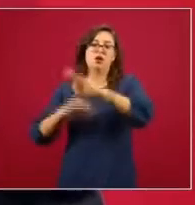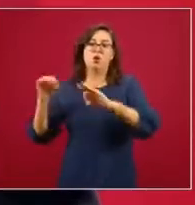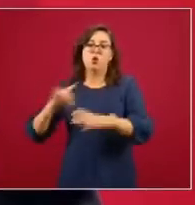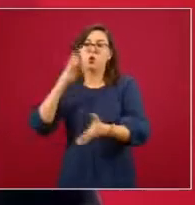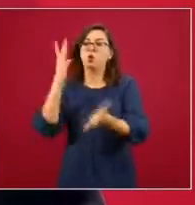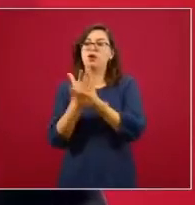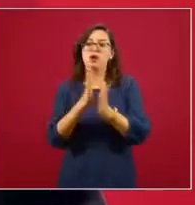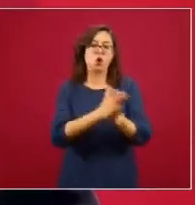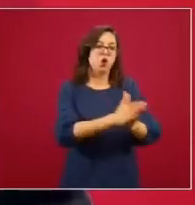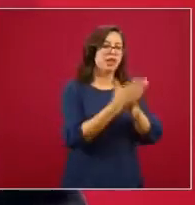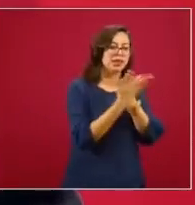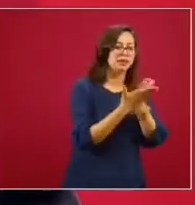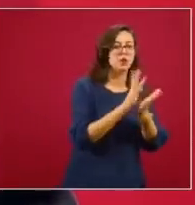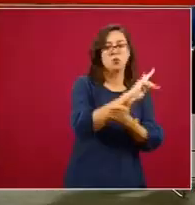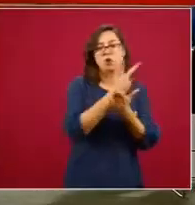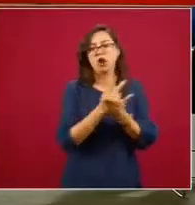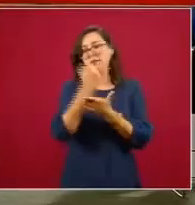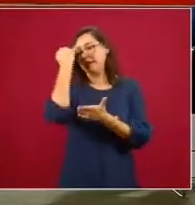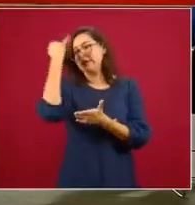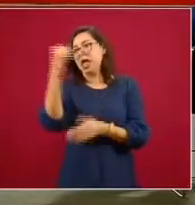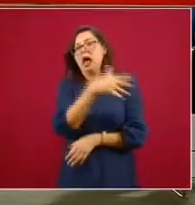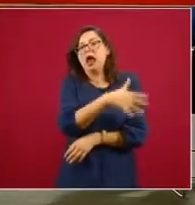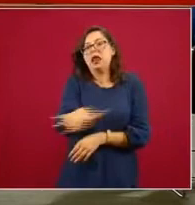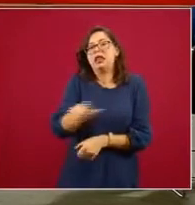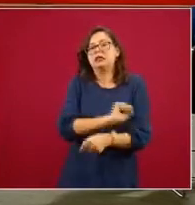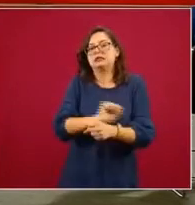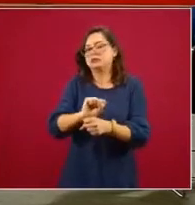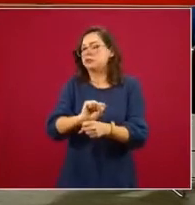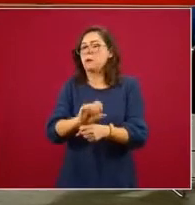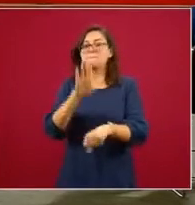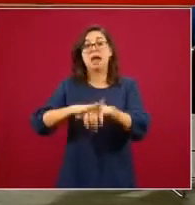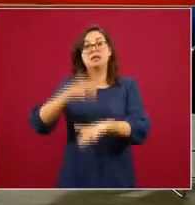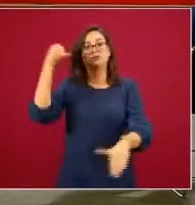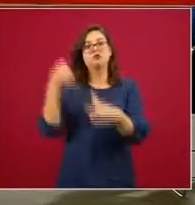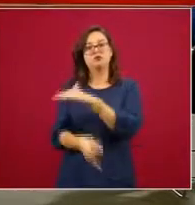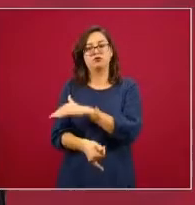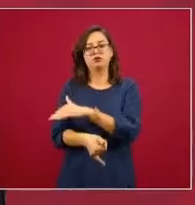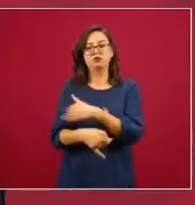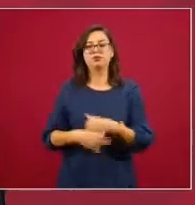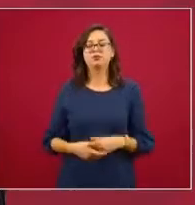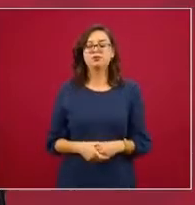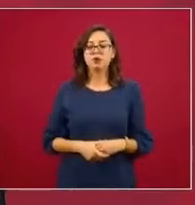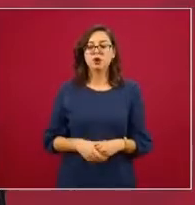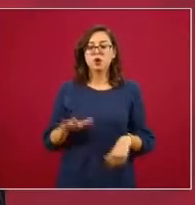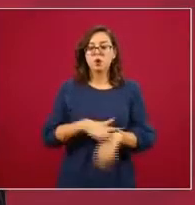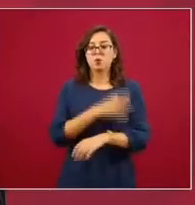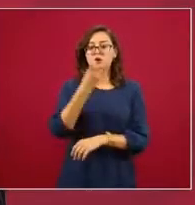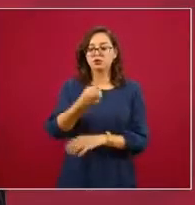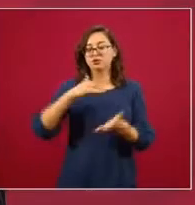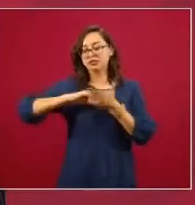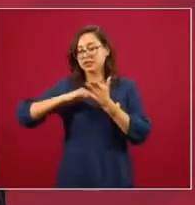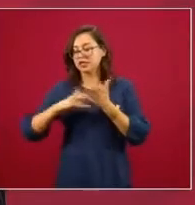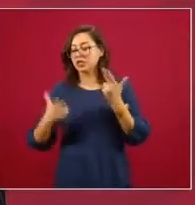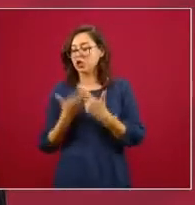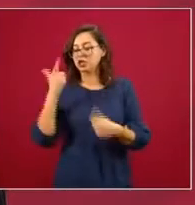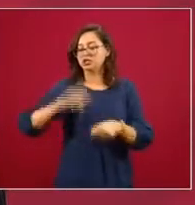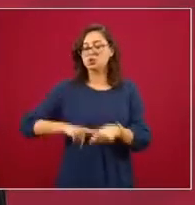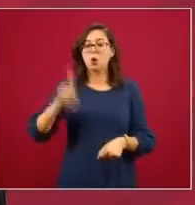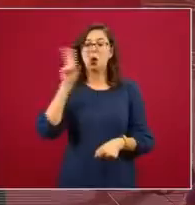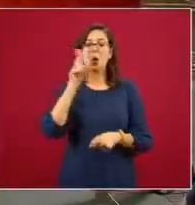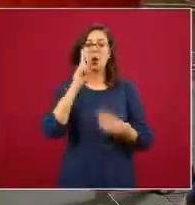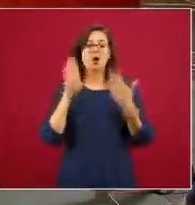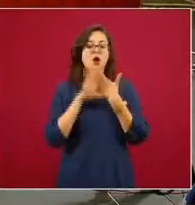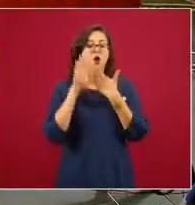un librito, un programa, una idea general. A partir del trabajo de la Estrategia Nacional para la Prevención de Adicciones,